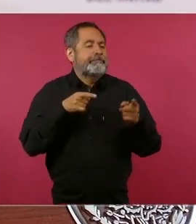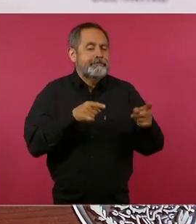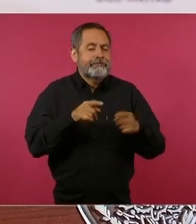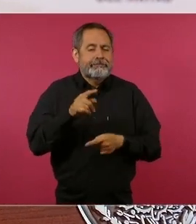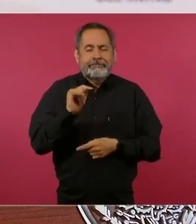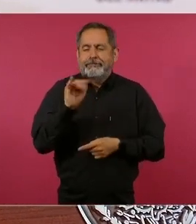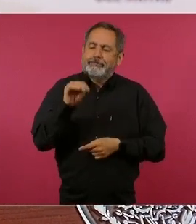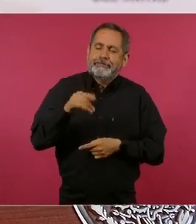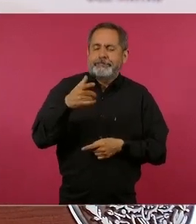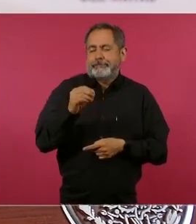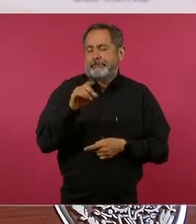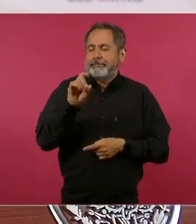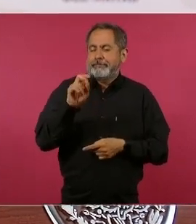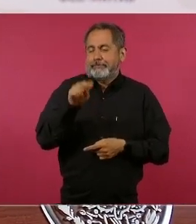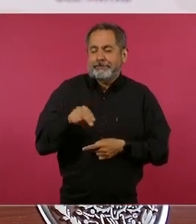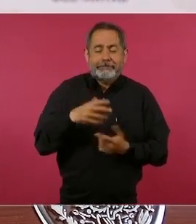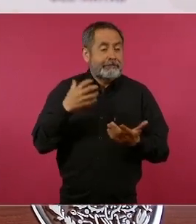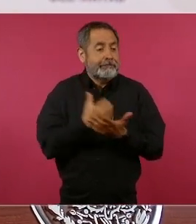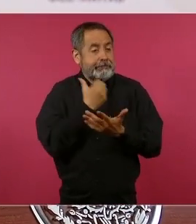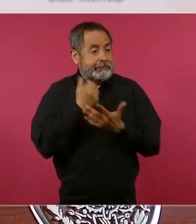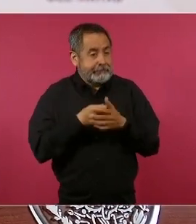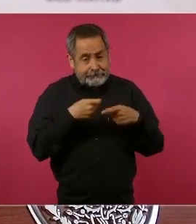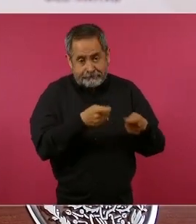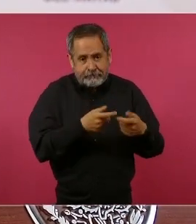Tim Golden,